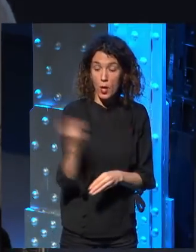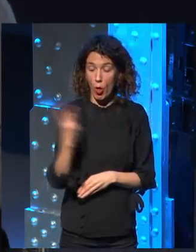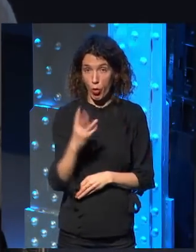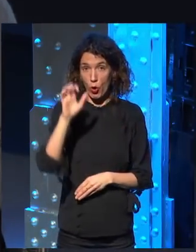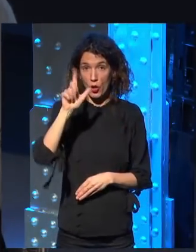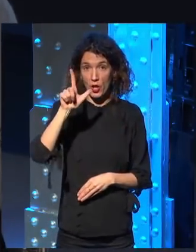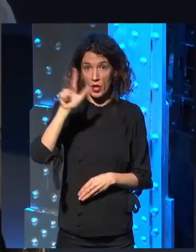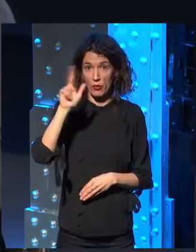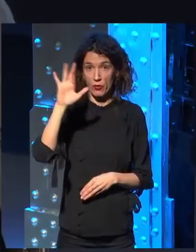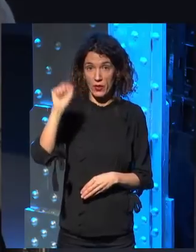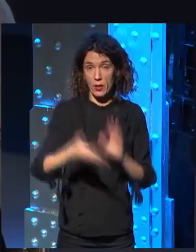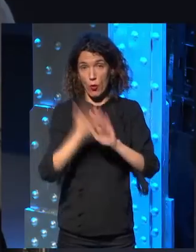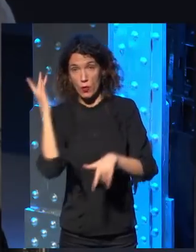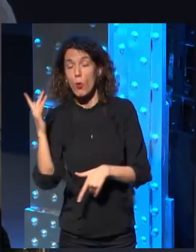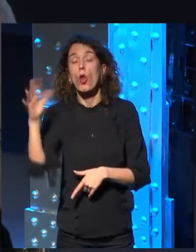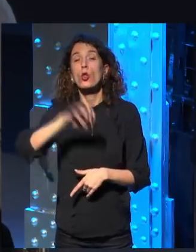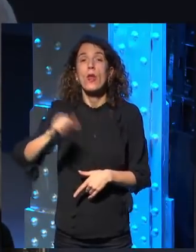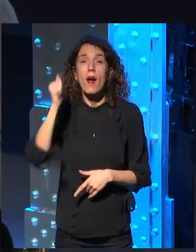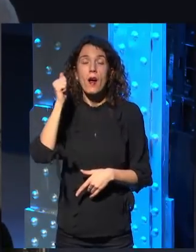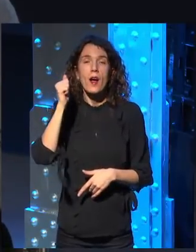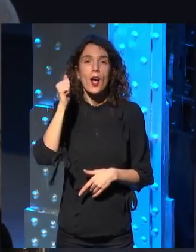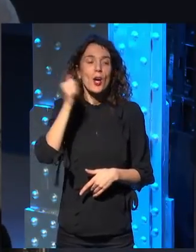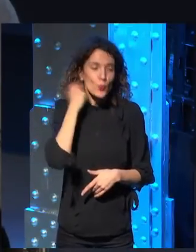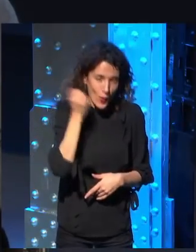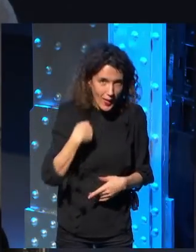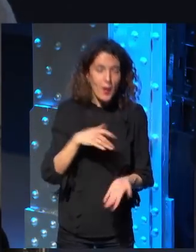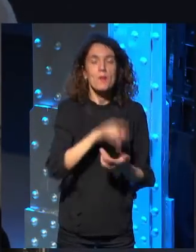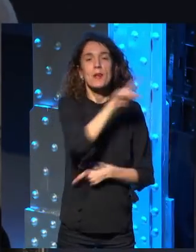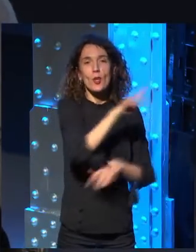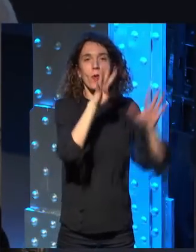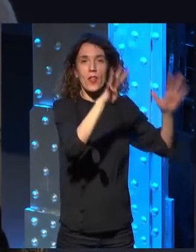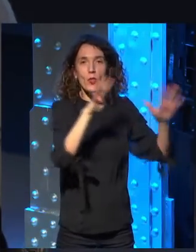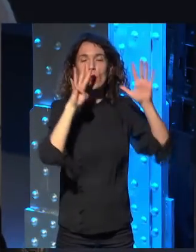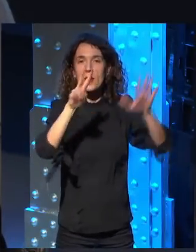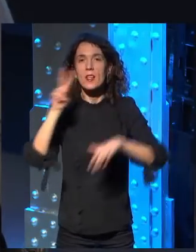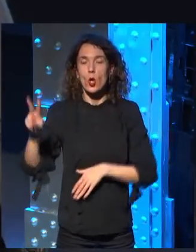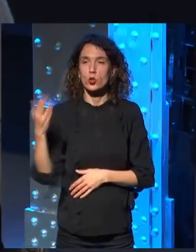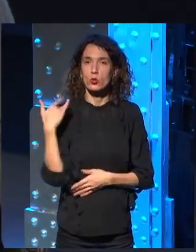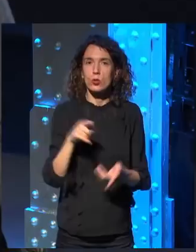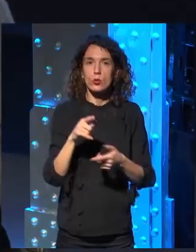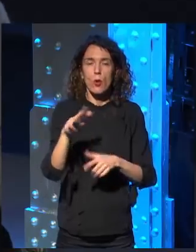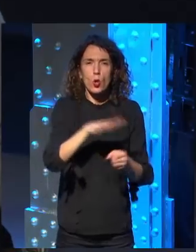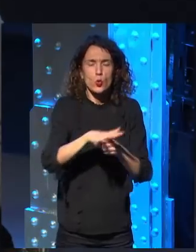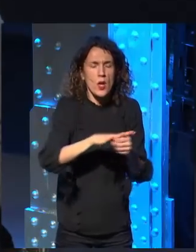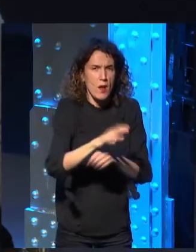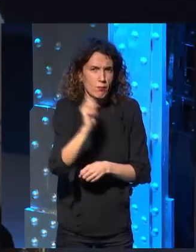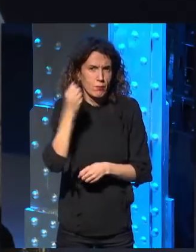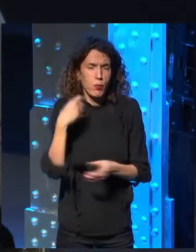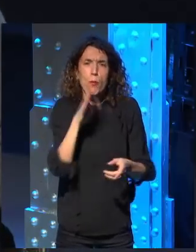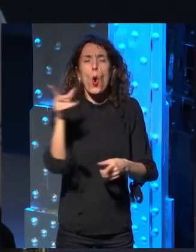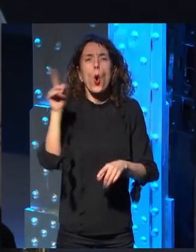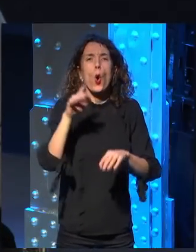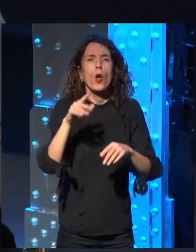fuimos a vivir a Chueca en 1992. Chueca era un barrio completamente devastado por la